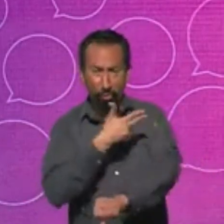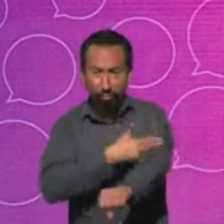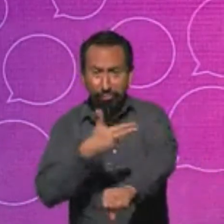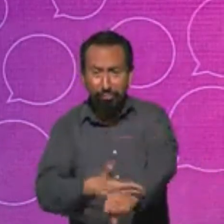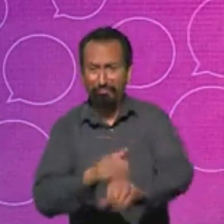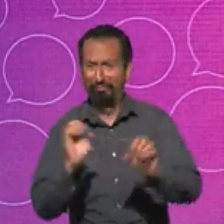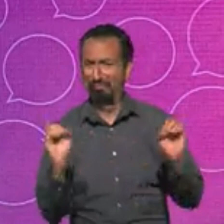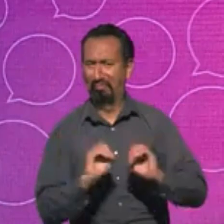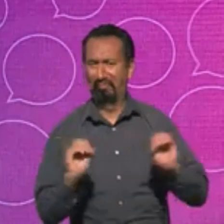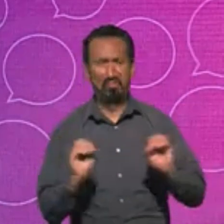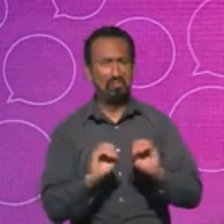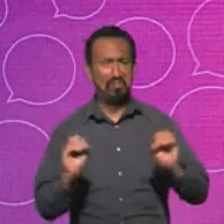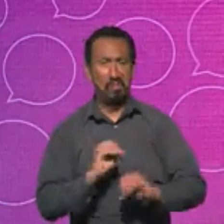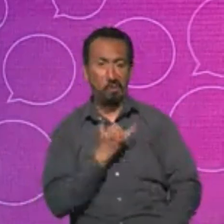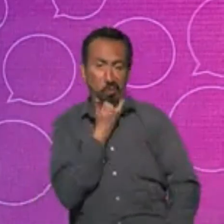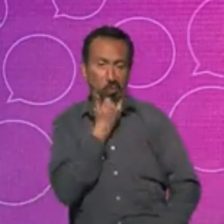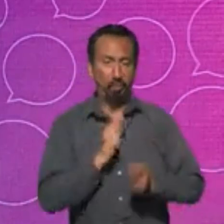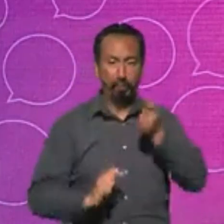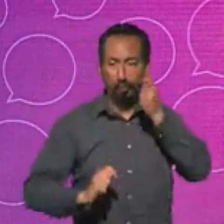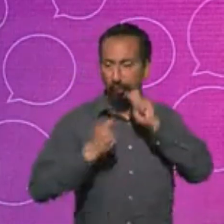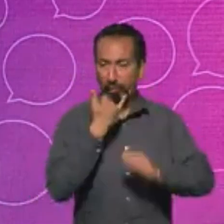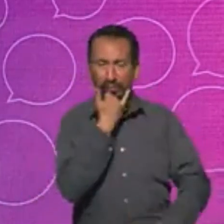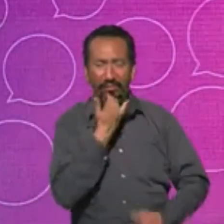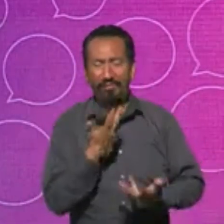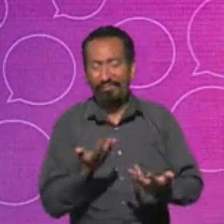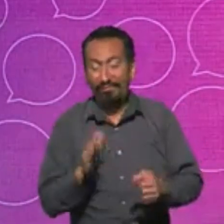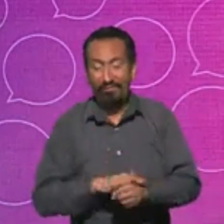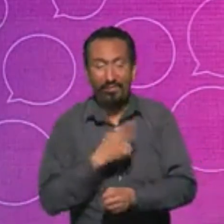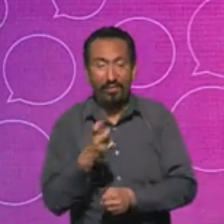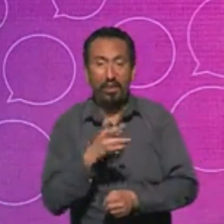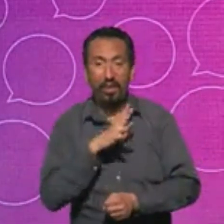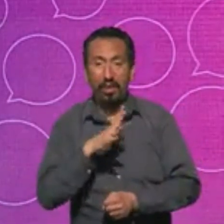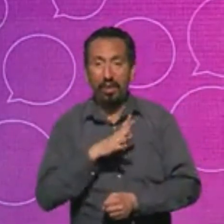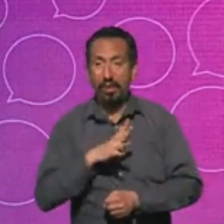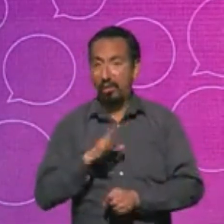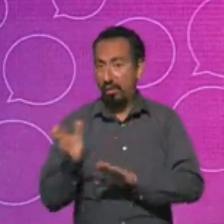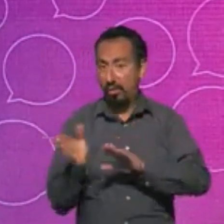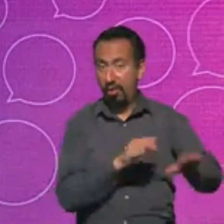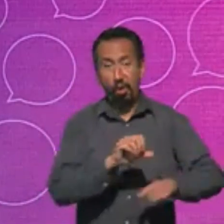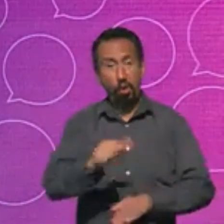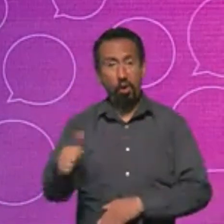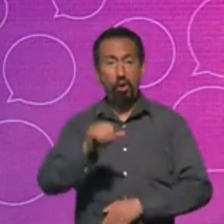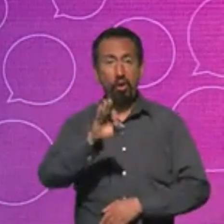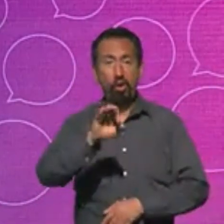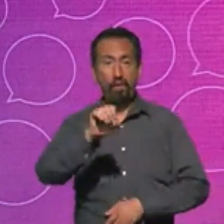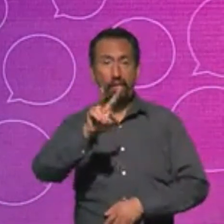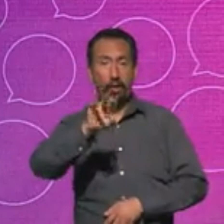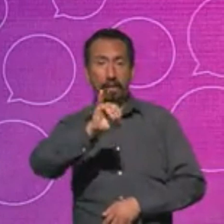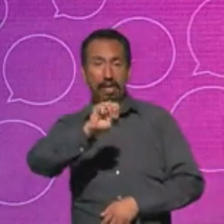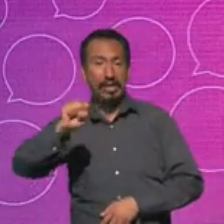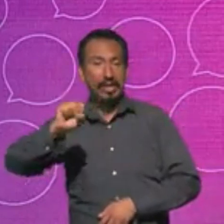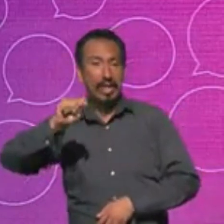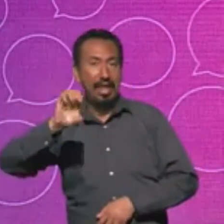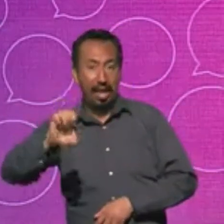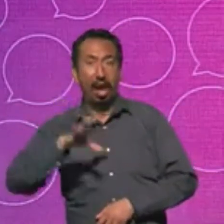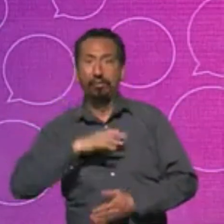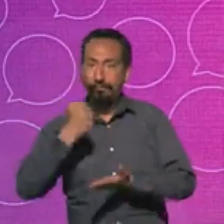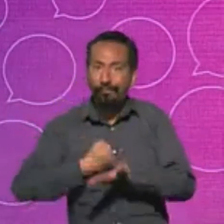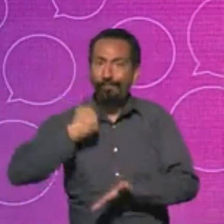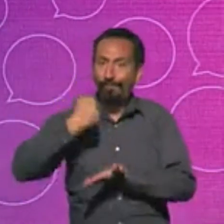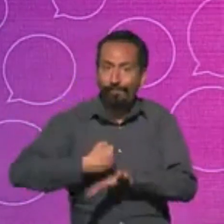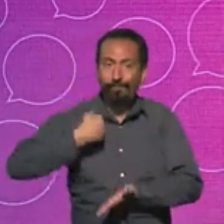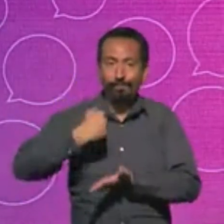social el disculparse con la población en Rincón de Tamayo o como en el caso del fobiste donde también están insistentes en